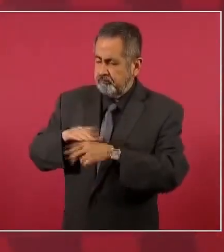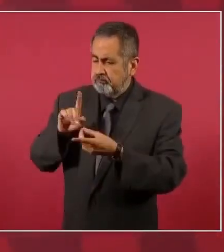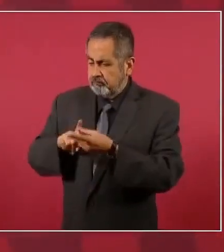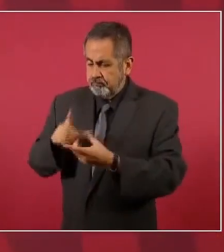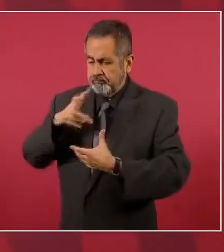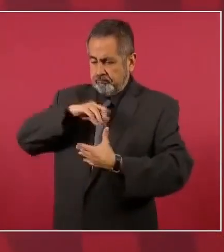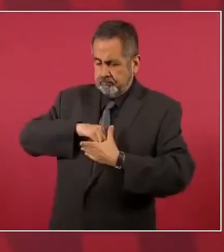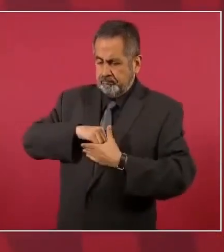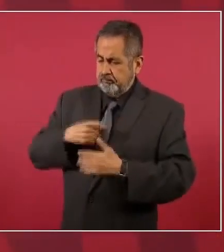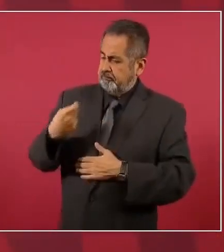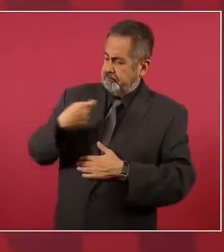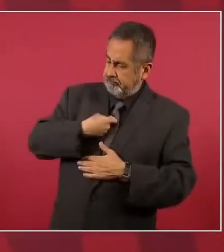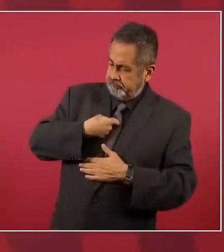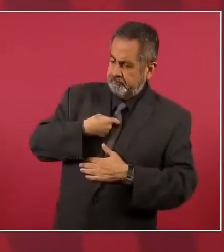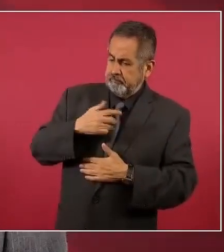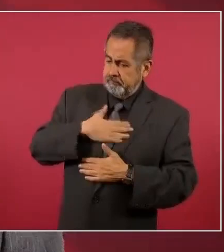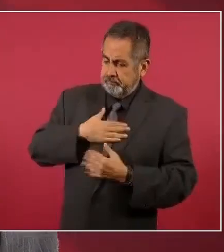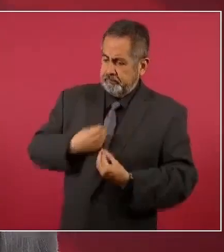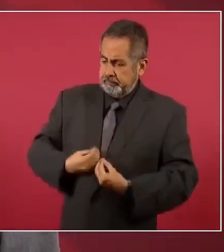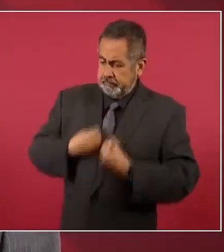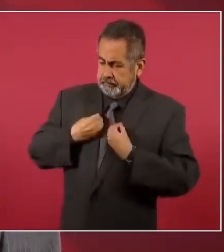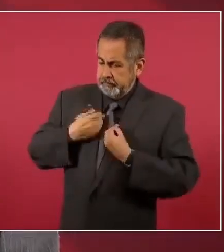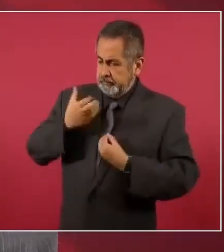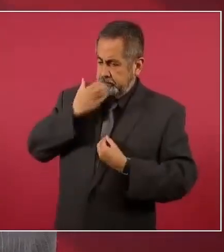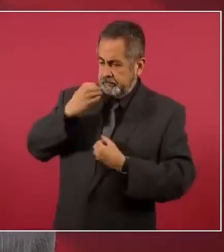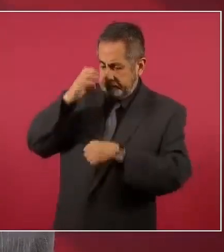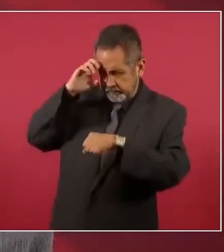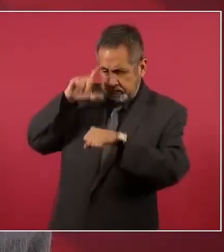de nuestra identidad, de nuestra idiosincrasia.